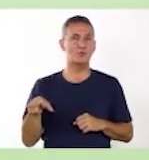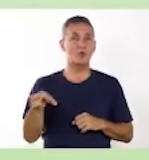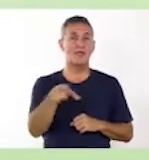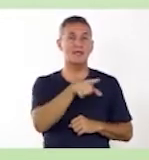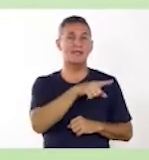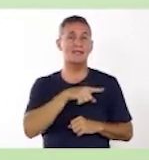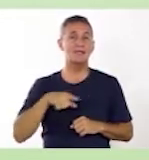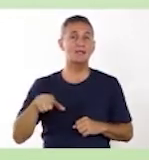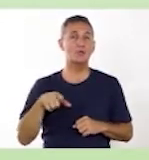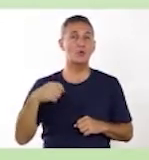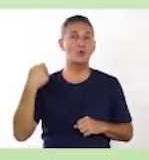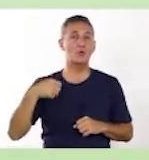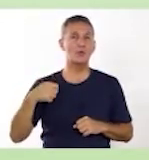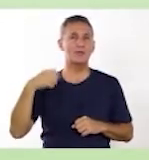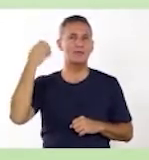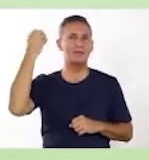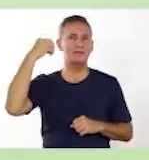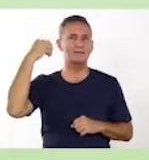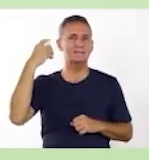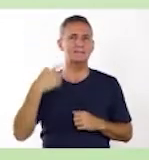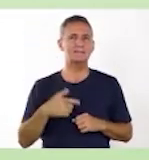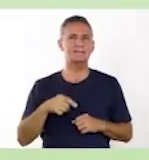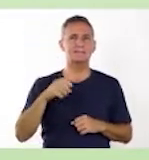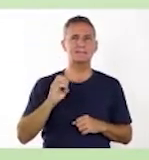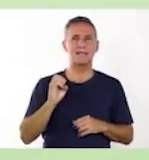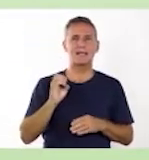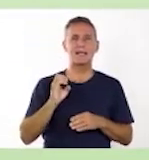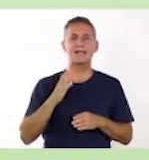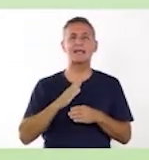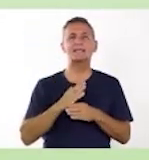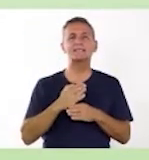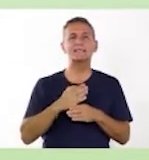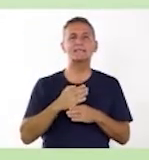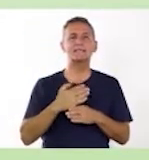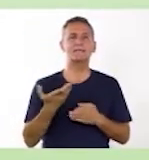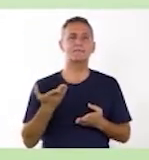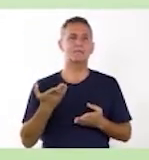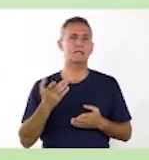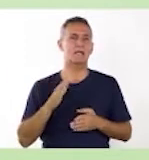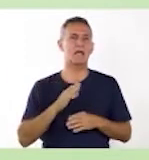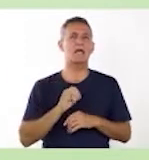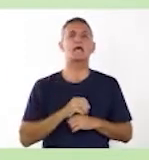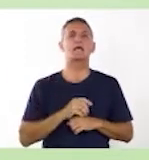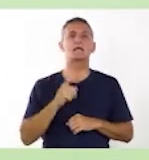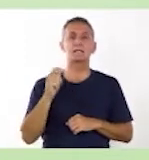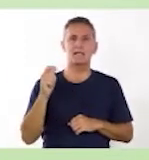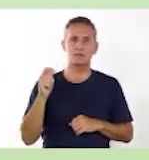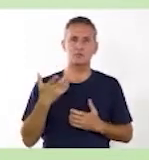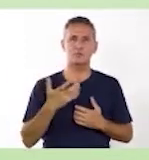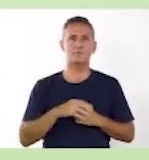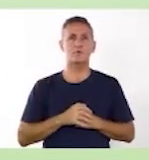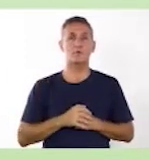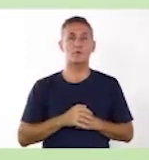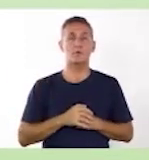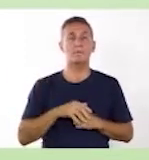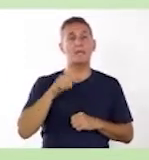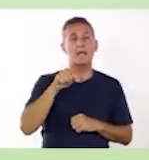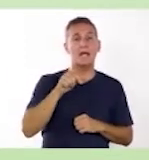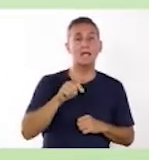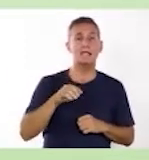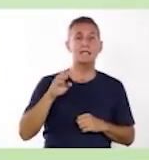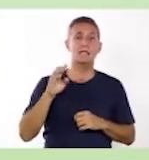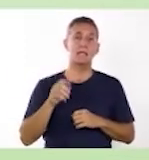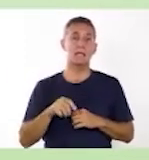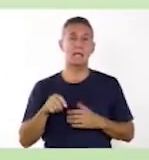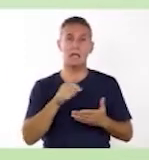sepa. Ella quiere que todo el mundo sepa qué cosa y qué significa Tartufo. Bien, aquí